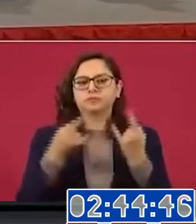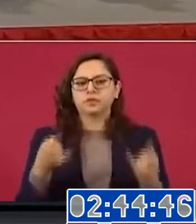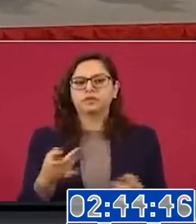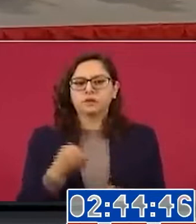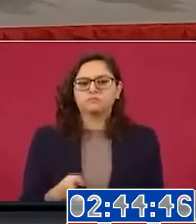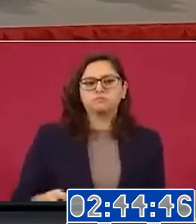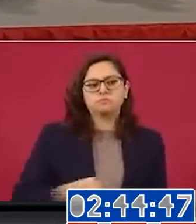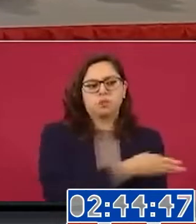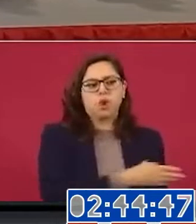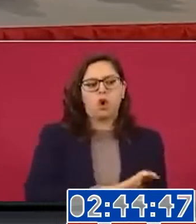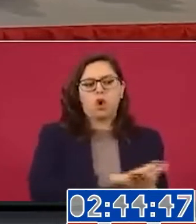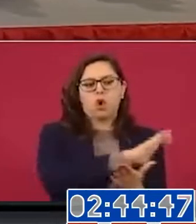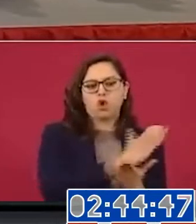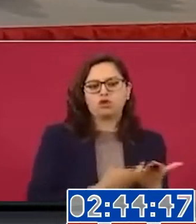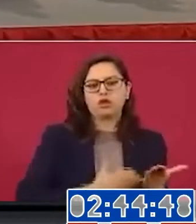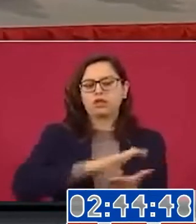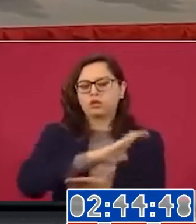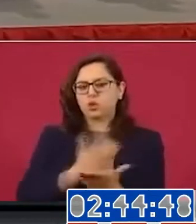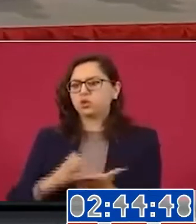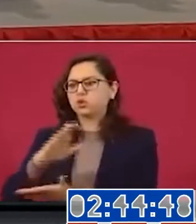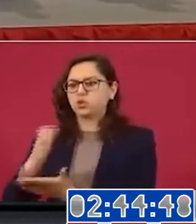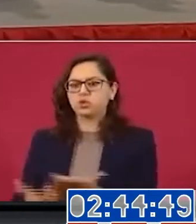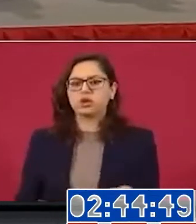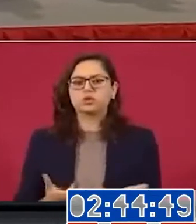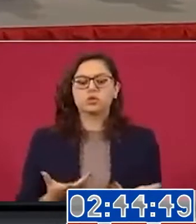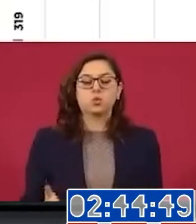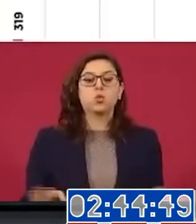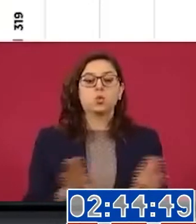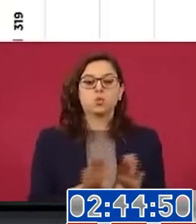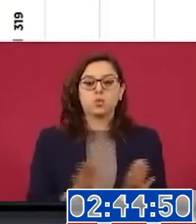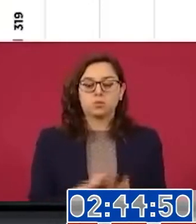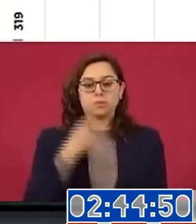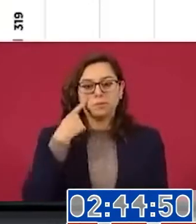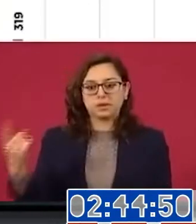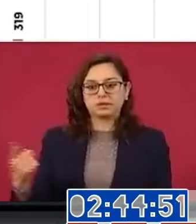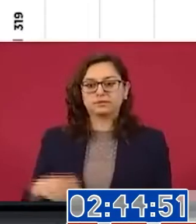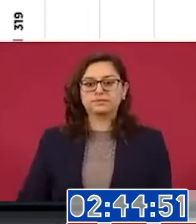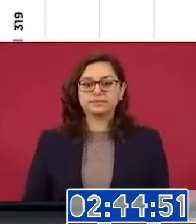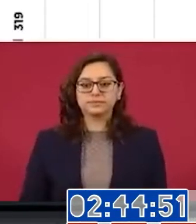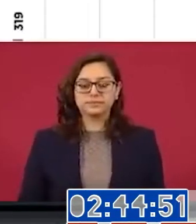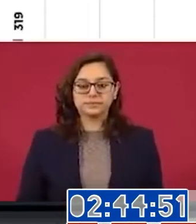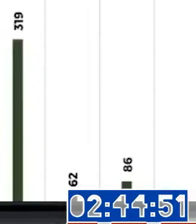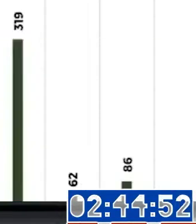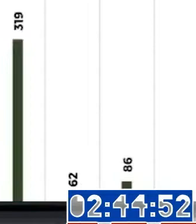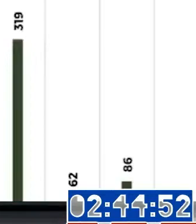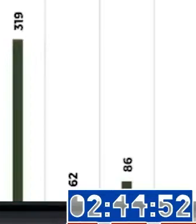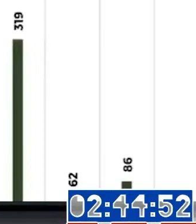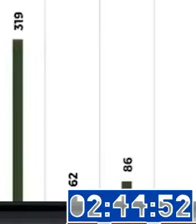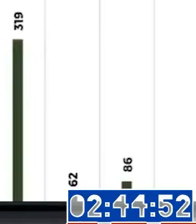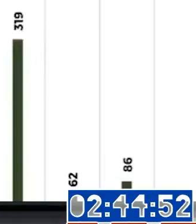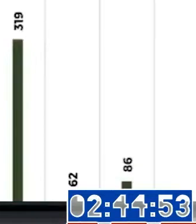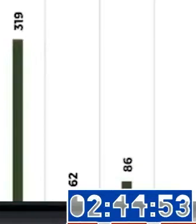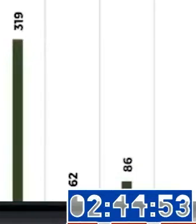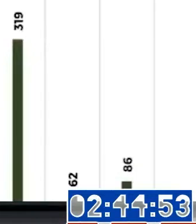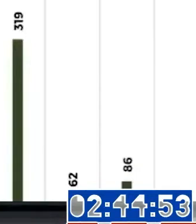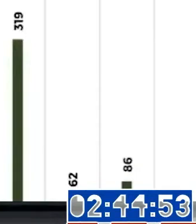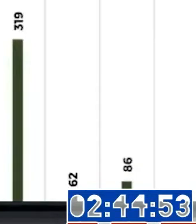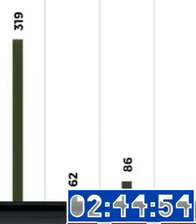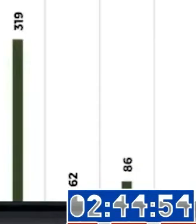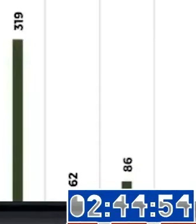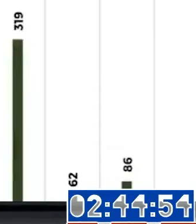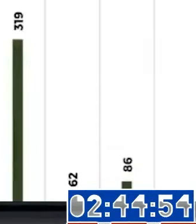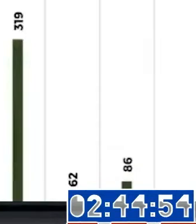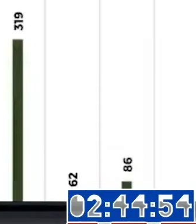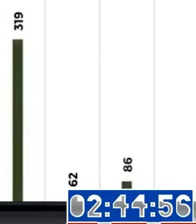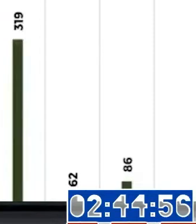hasta finales de 2000, hasta mediados de 2020, funcionario de Baker Hughes. Es decir, la fecha en la que se firmó el contrato, sí era funcionario de